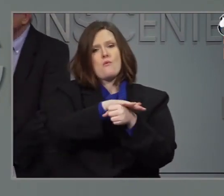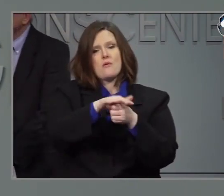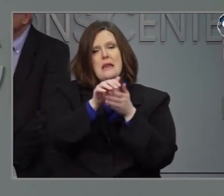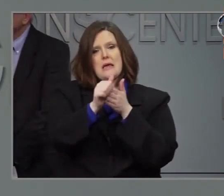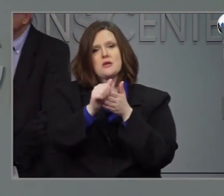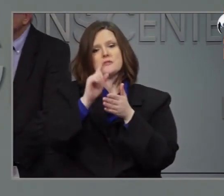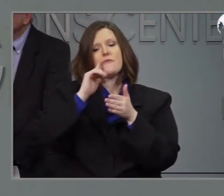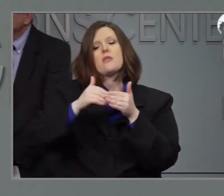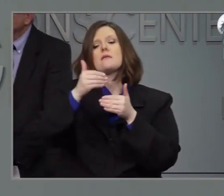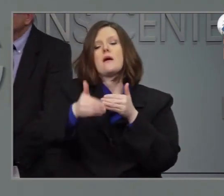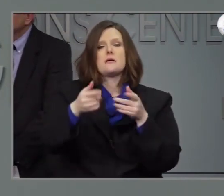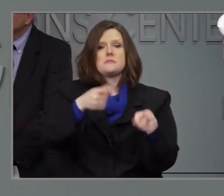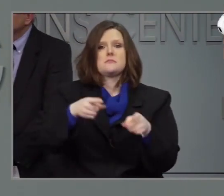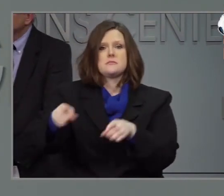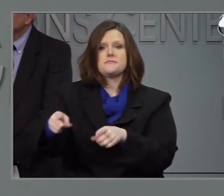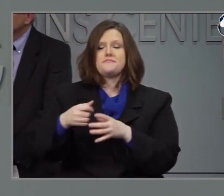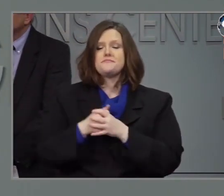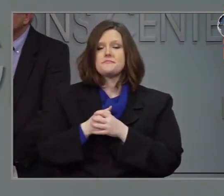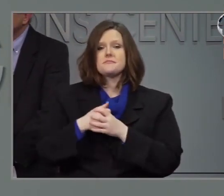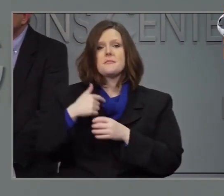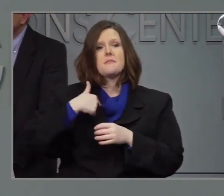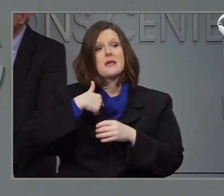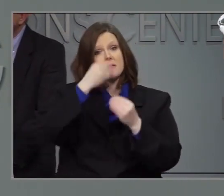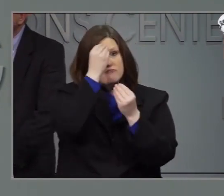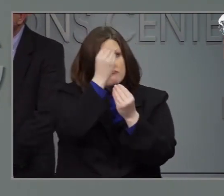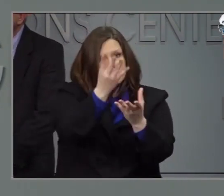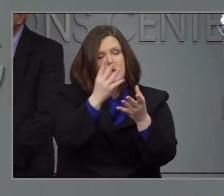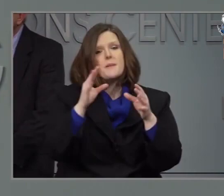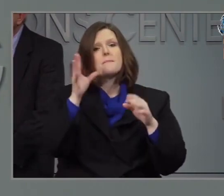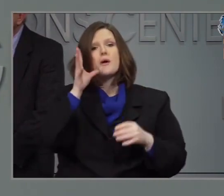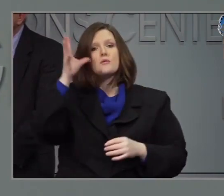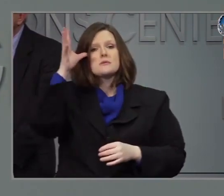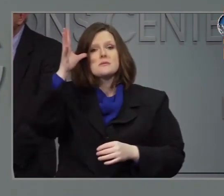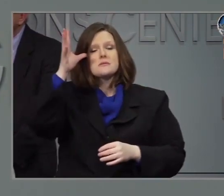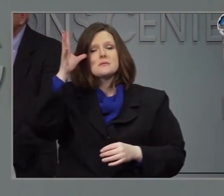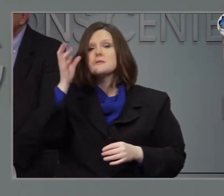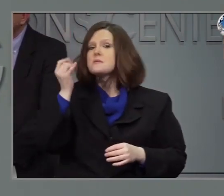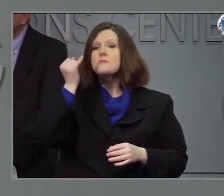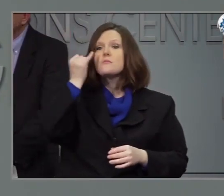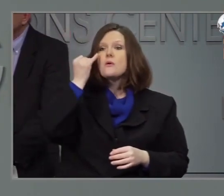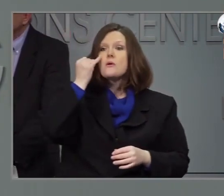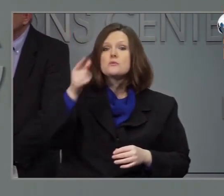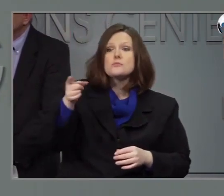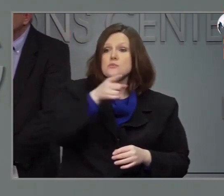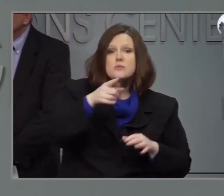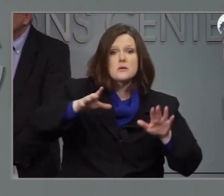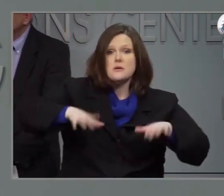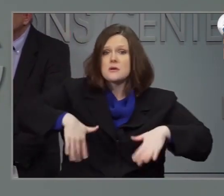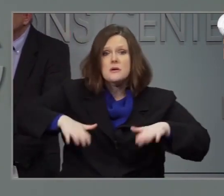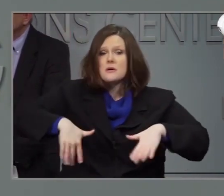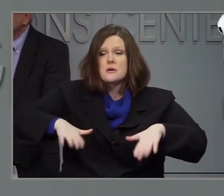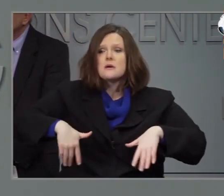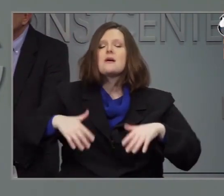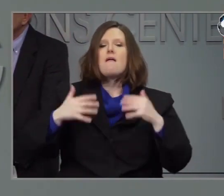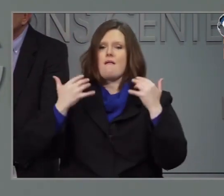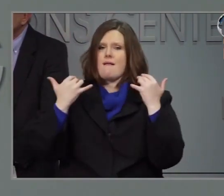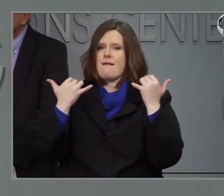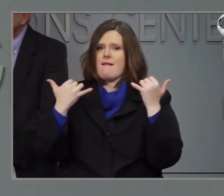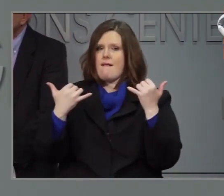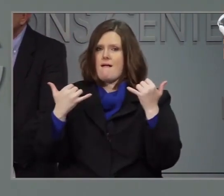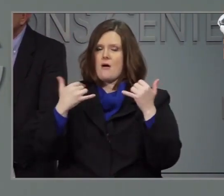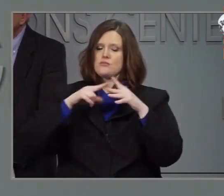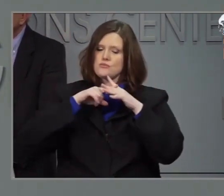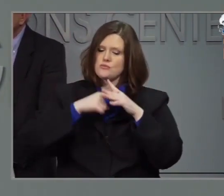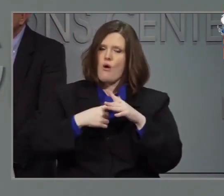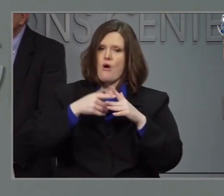en lo que está por venir mi mensaje a los padres si si todavía no han empezado ahora es el